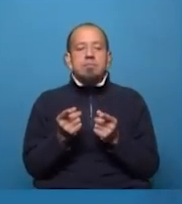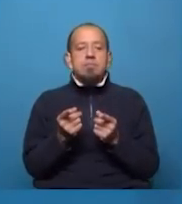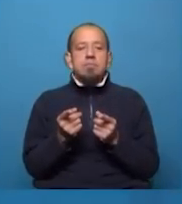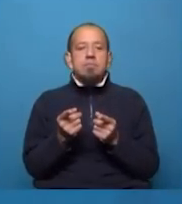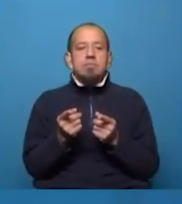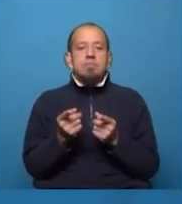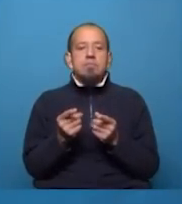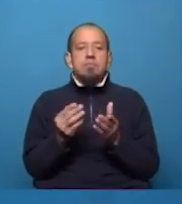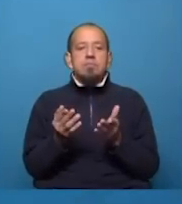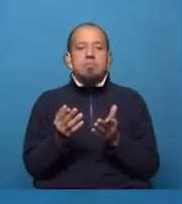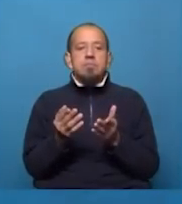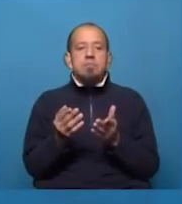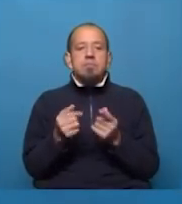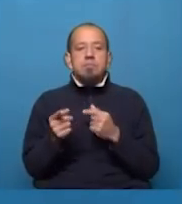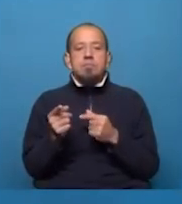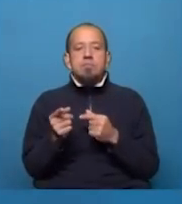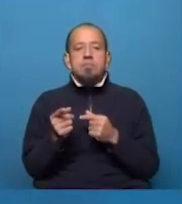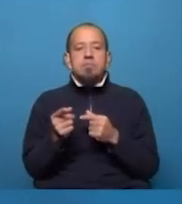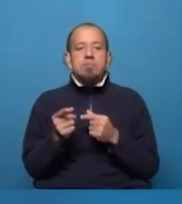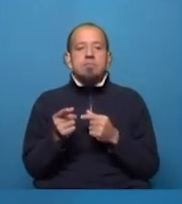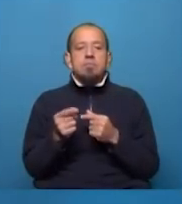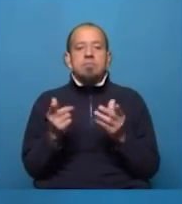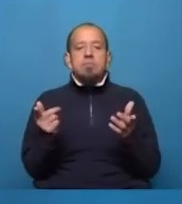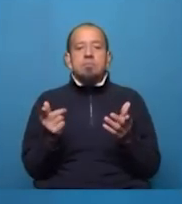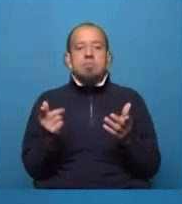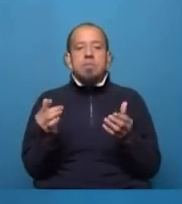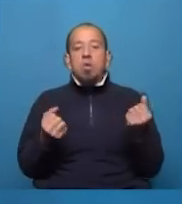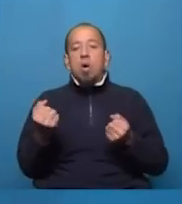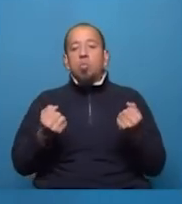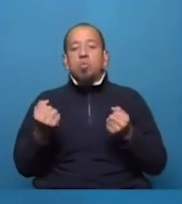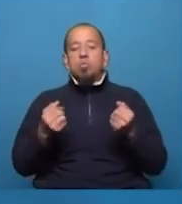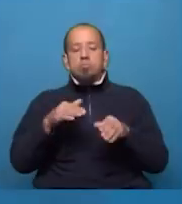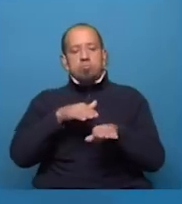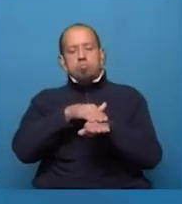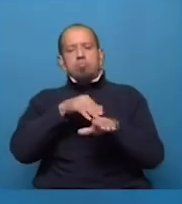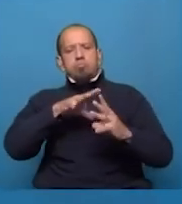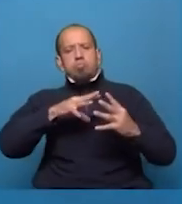yo siento hablar sistemáticamente los autos de alta Gama